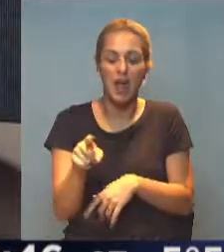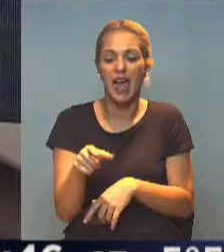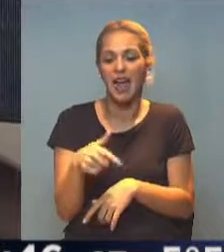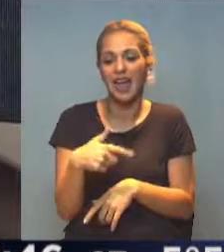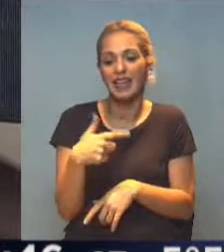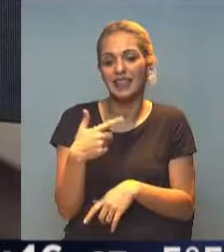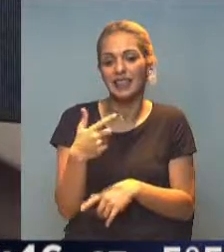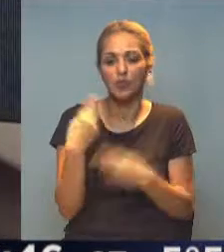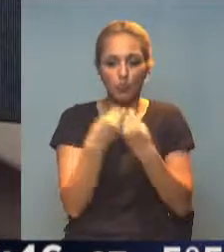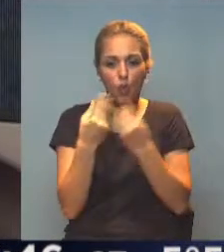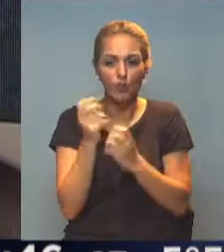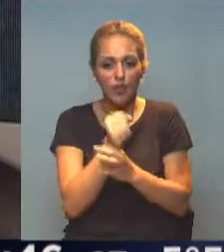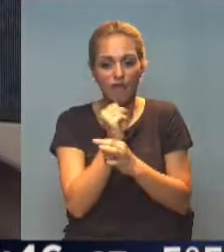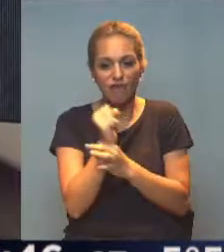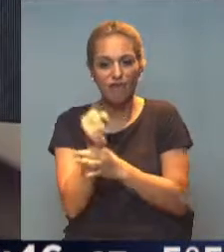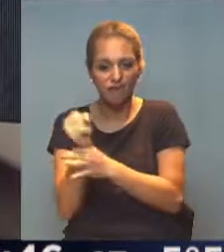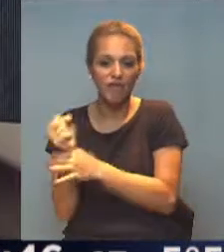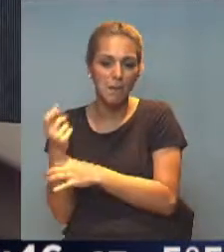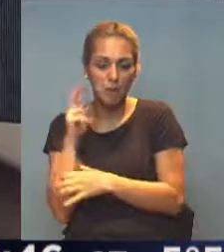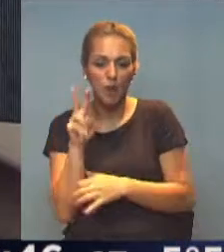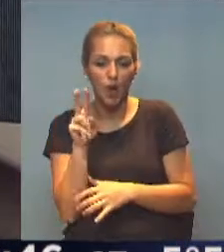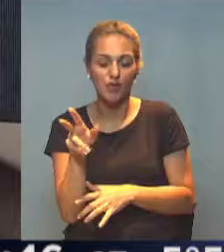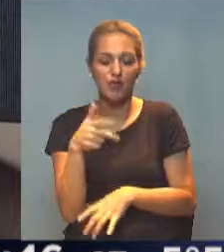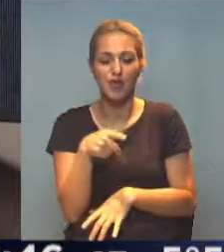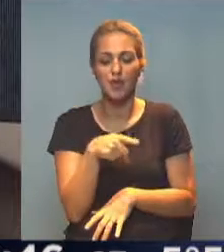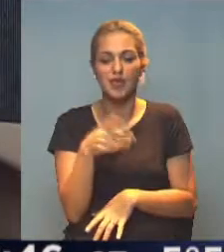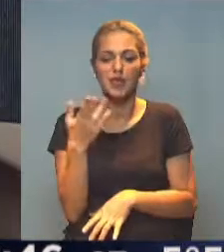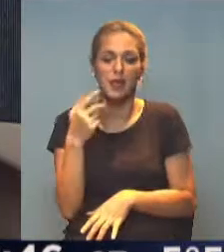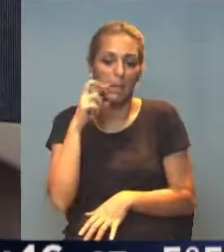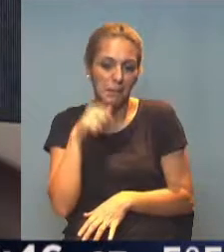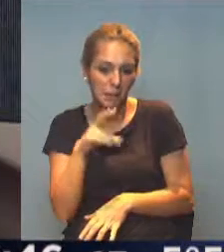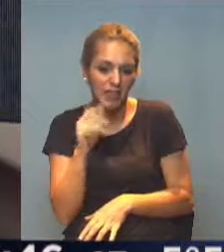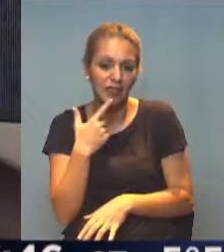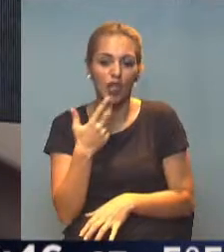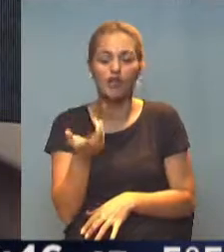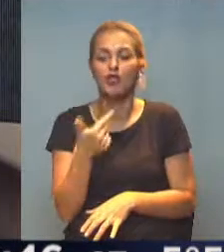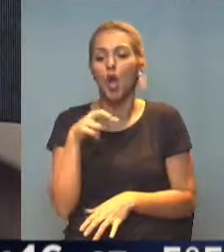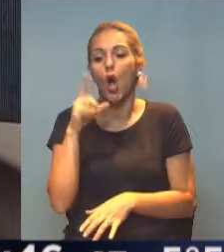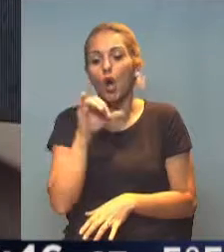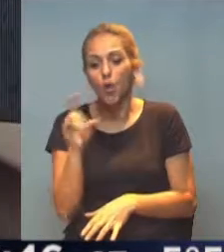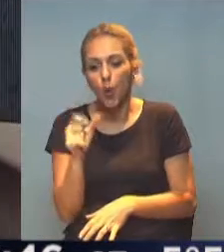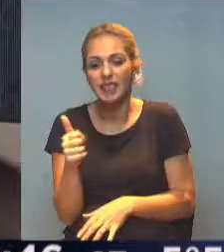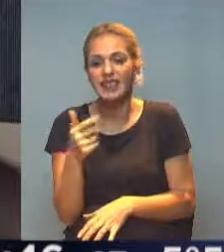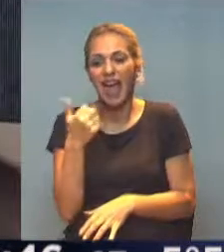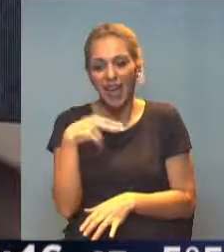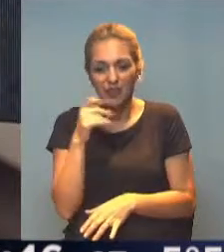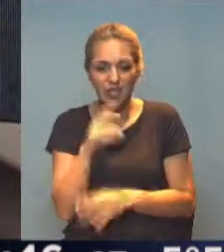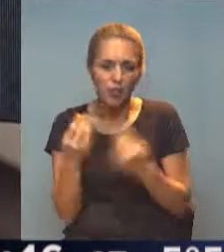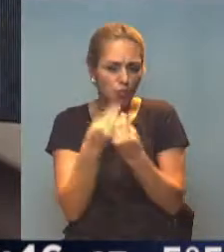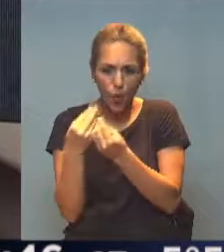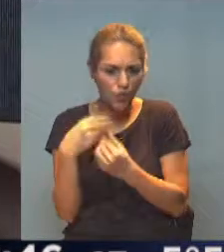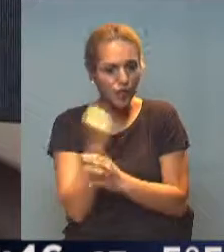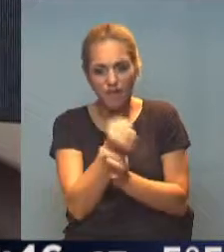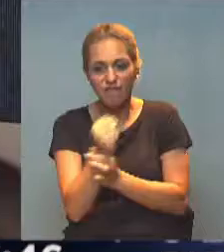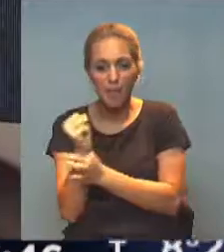de Nini Marshall a Tita Merelo, incluyalo también a Fidel Pintos, Luis Andrini, el inolvidable Pepe Biondi y a muchas figuras más de